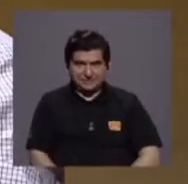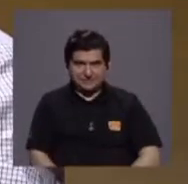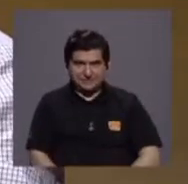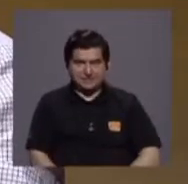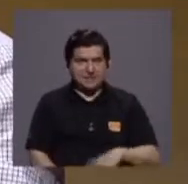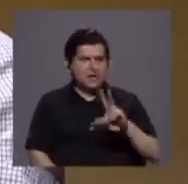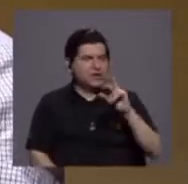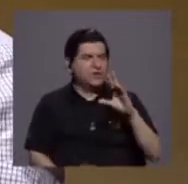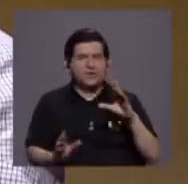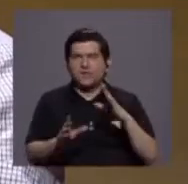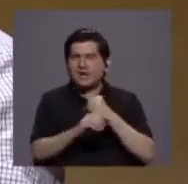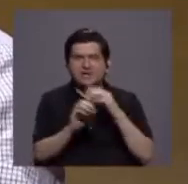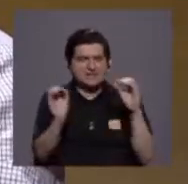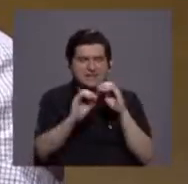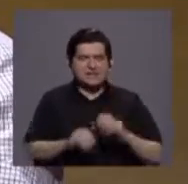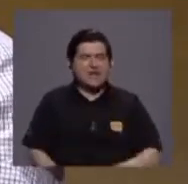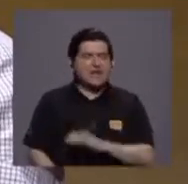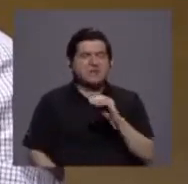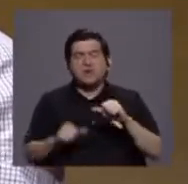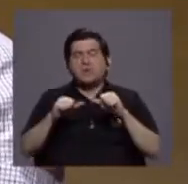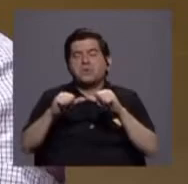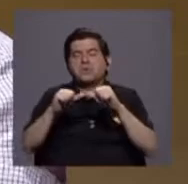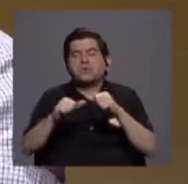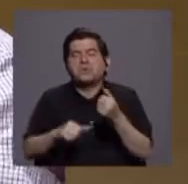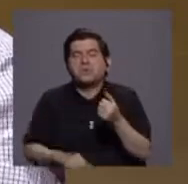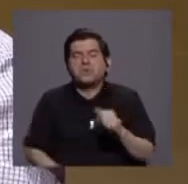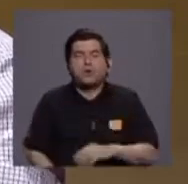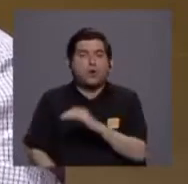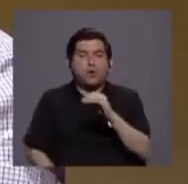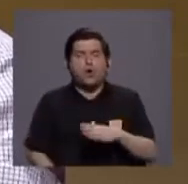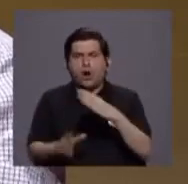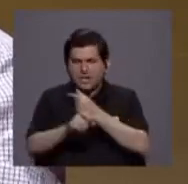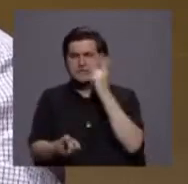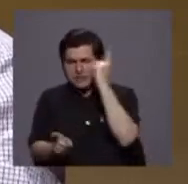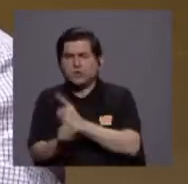no hacer nada, de nadito de perro, o de hacer lo que hay que hacer,